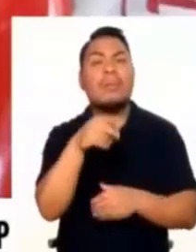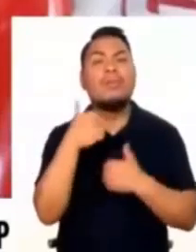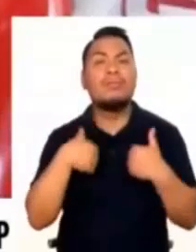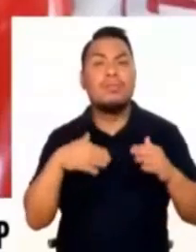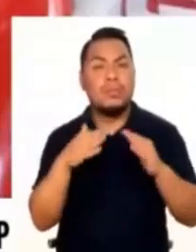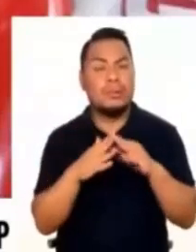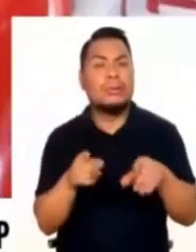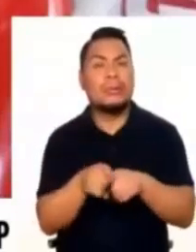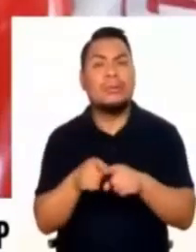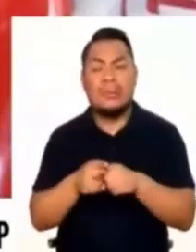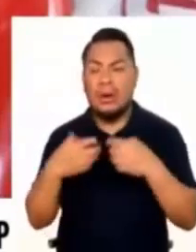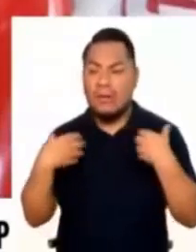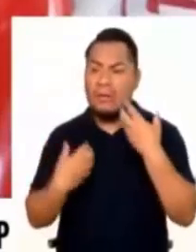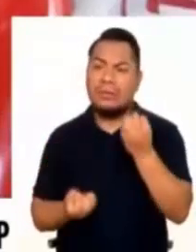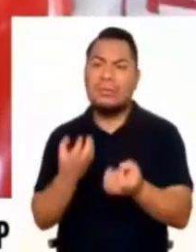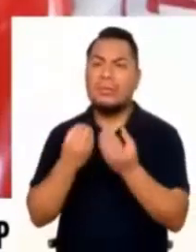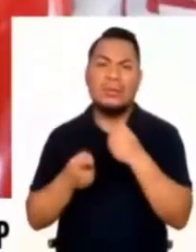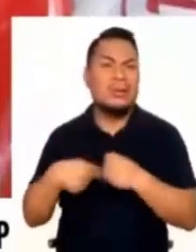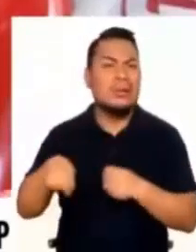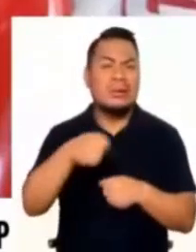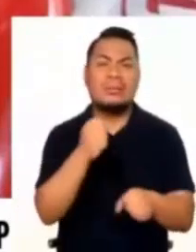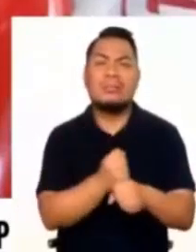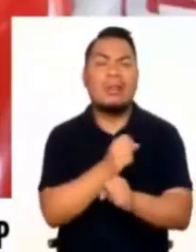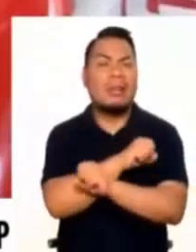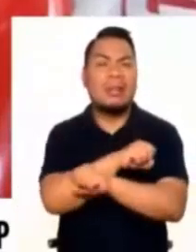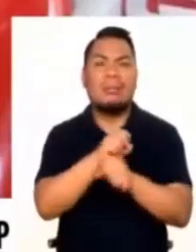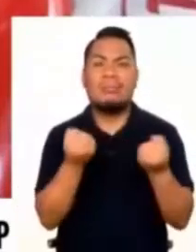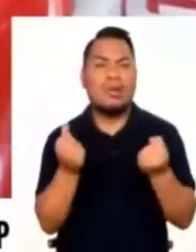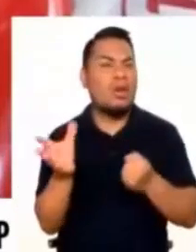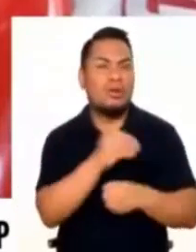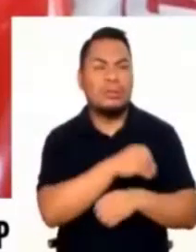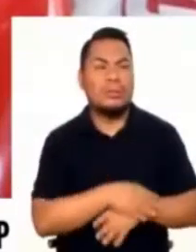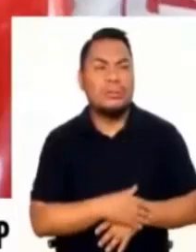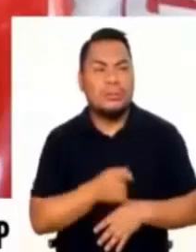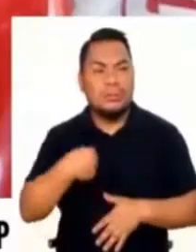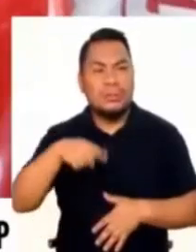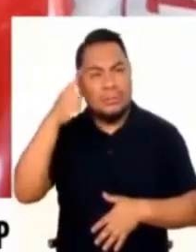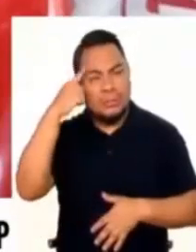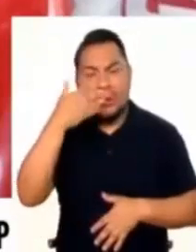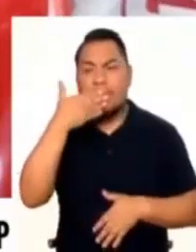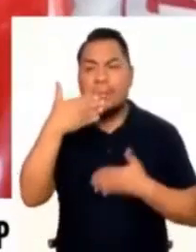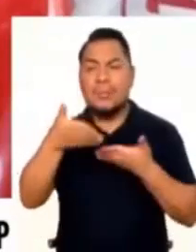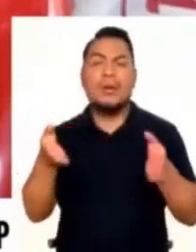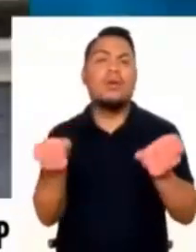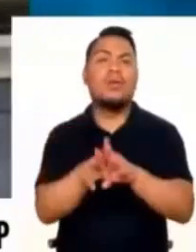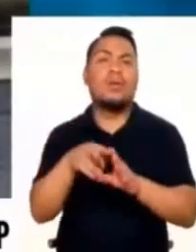estaría desplomando. Déjanos tus comentarios, no olvides de suscribirte a nuestro canal, dale muchos like y lo más